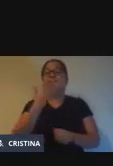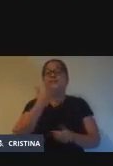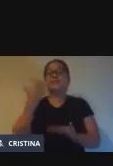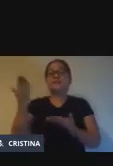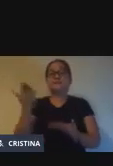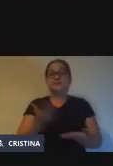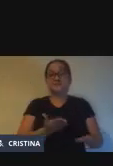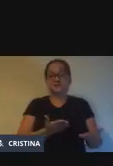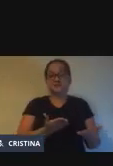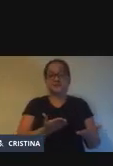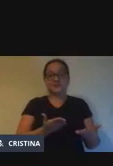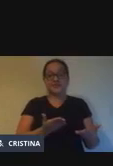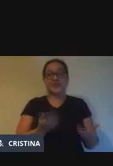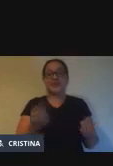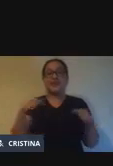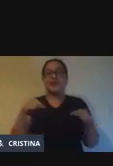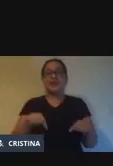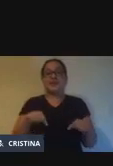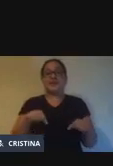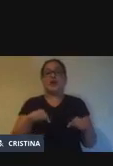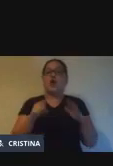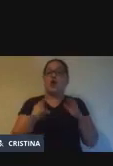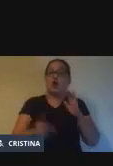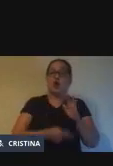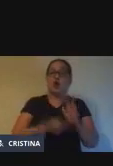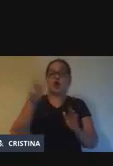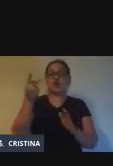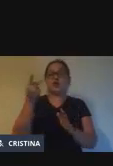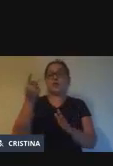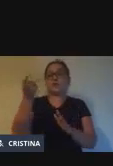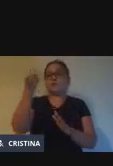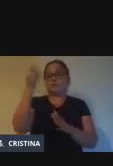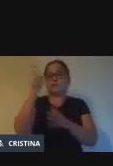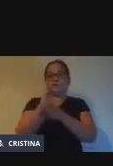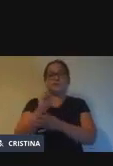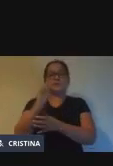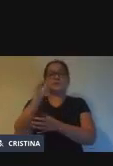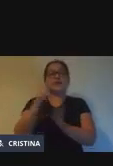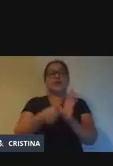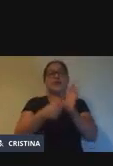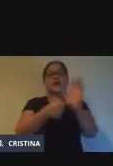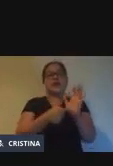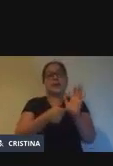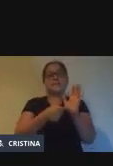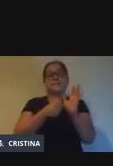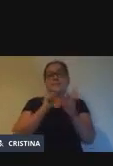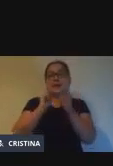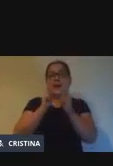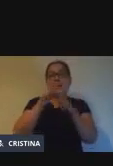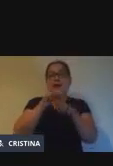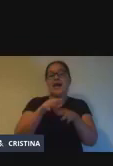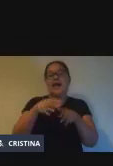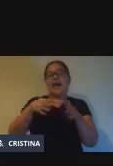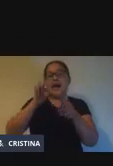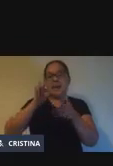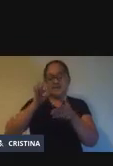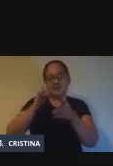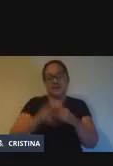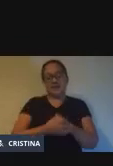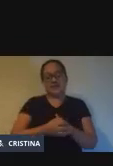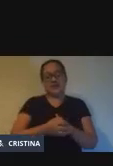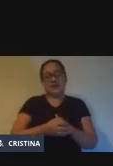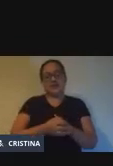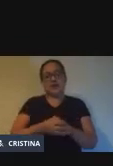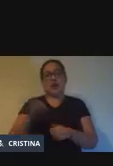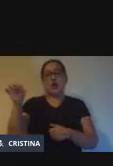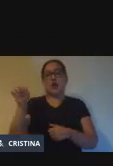bienvenida a una emisión más de Charlas de Café. Para hoy,